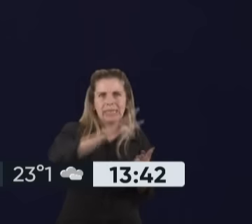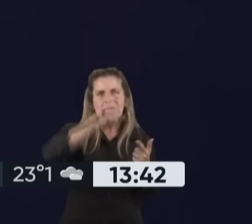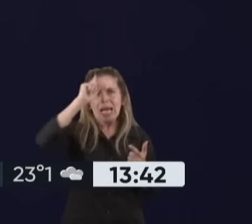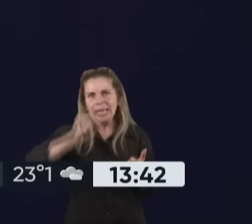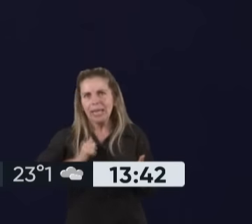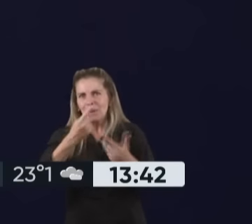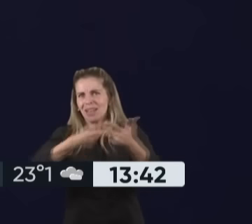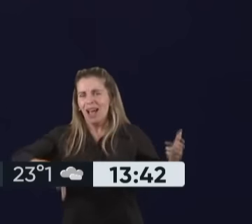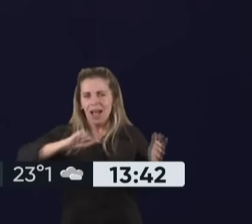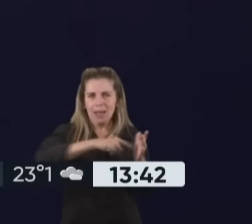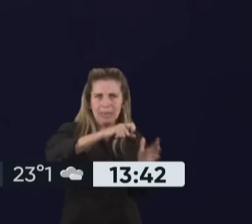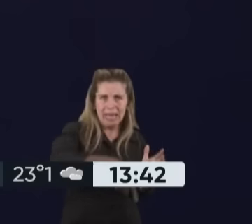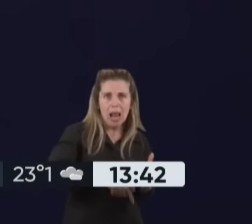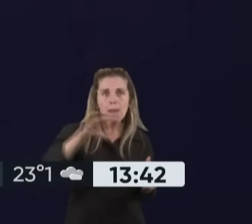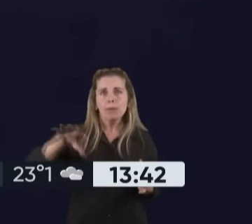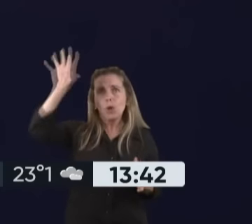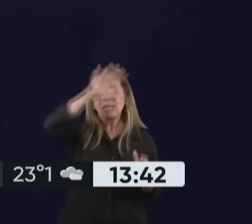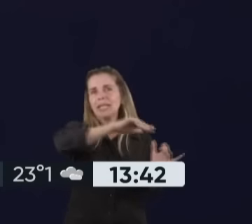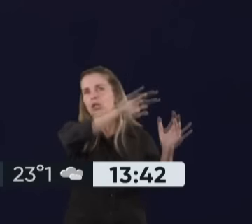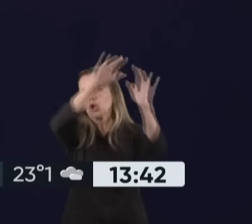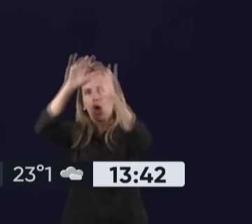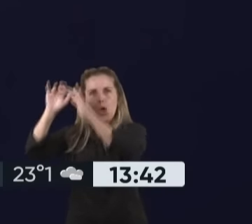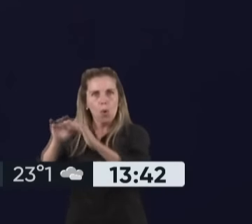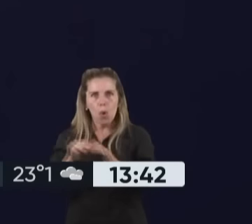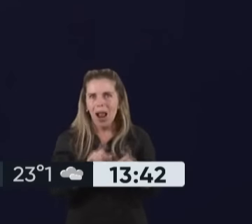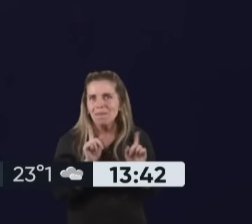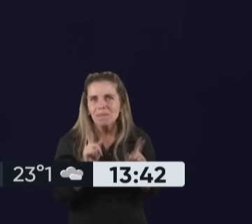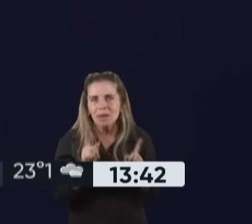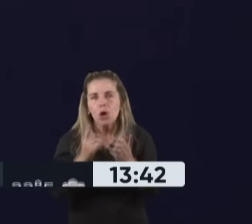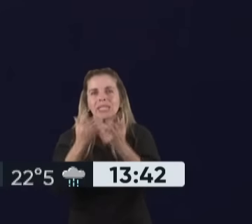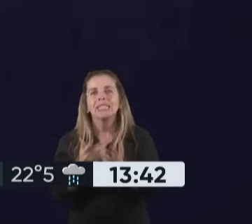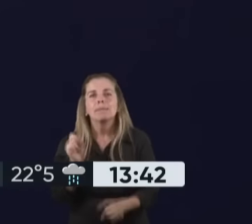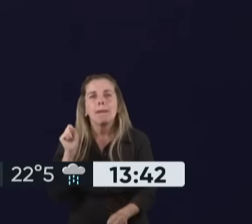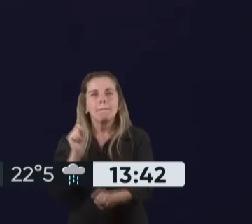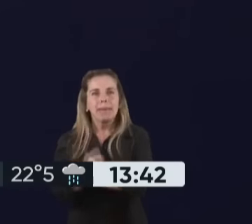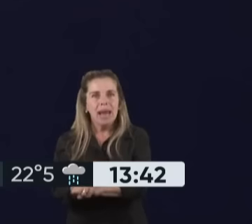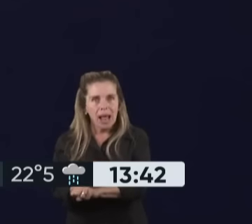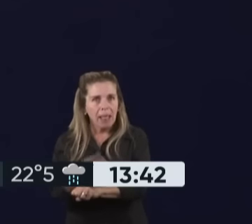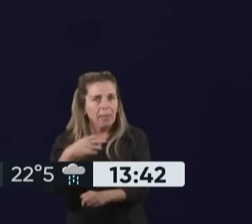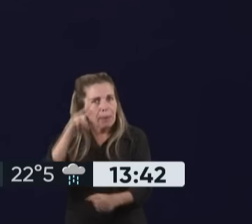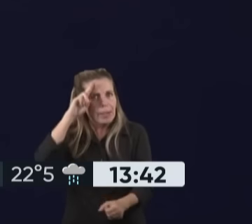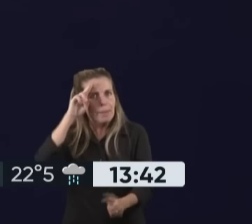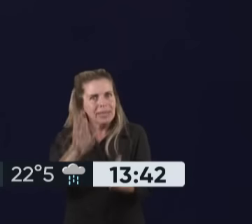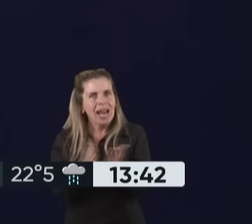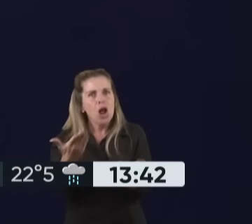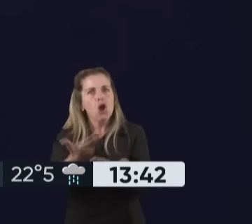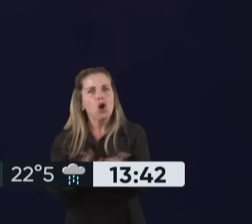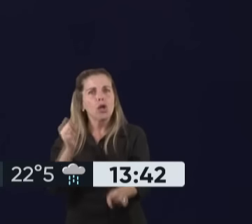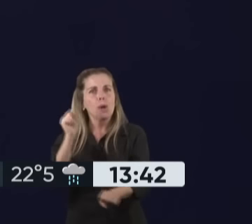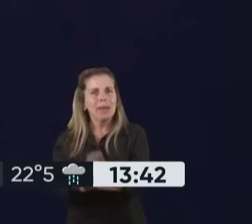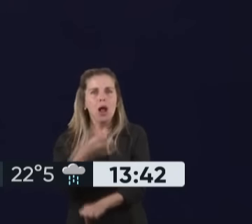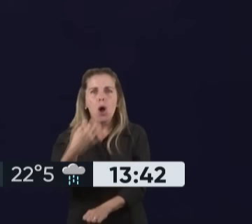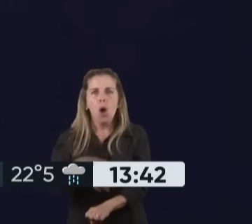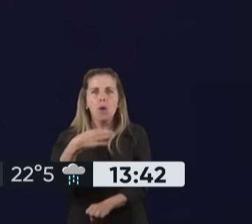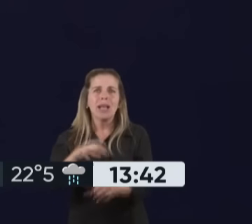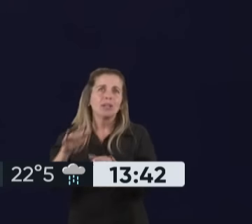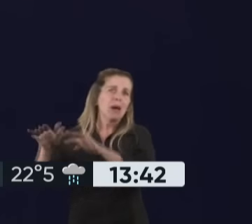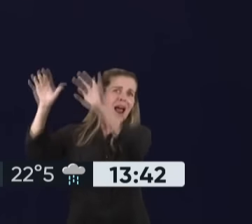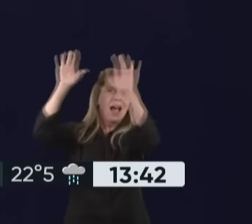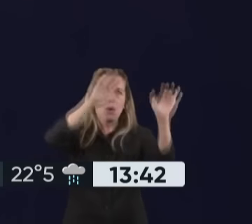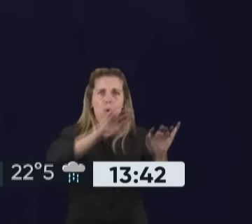fuerzas provinciales, es decir, todo el sistema penal tiene que aplicar el Código Penal y es obligatorio. Así que eso